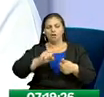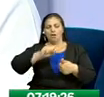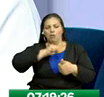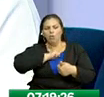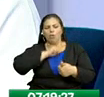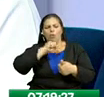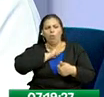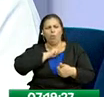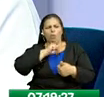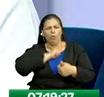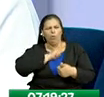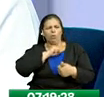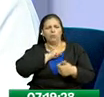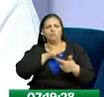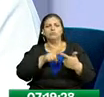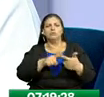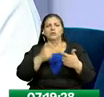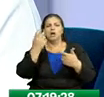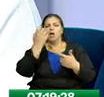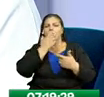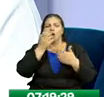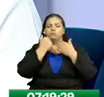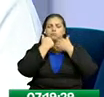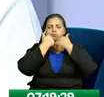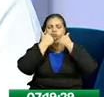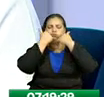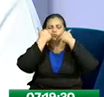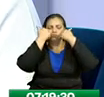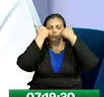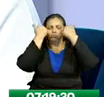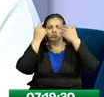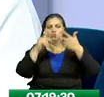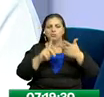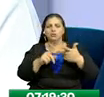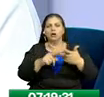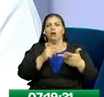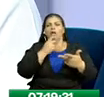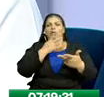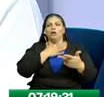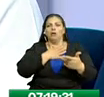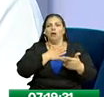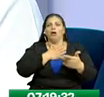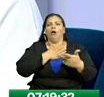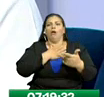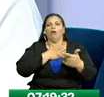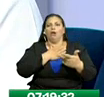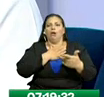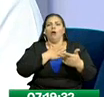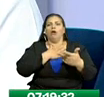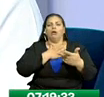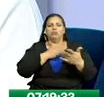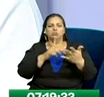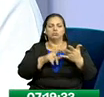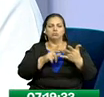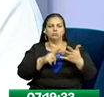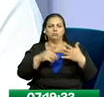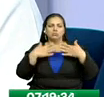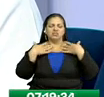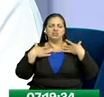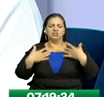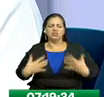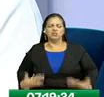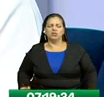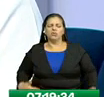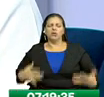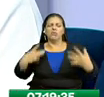la fiebre alta, malestar general y en ocasiones dificultad respiratoria. Ok. Las medidas de prevención van